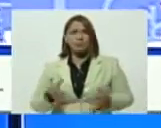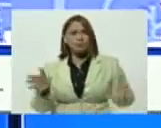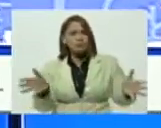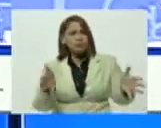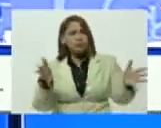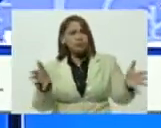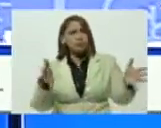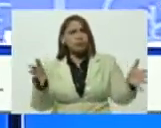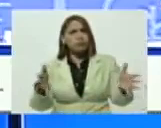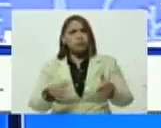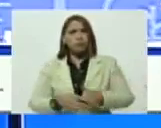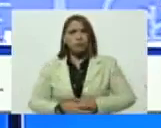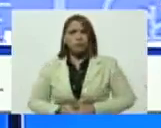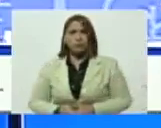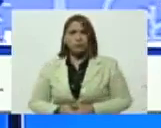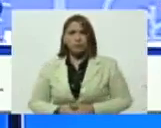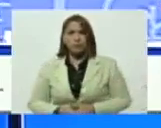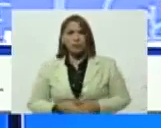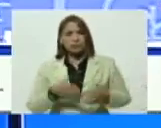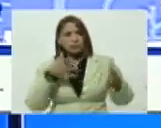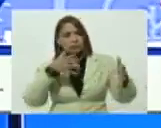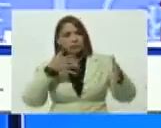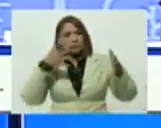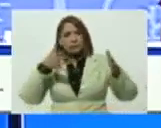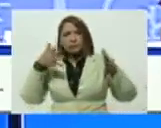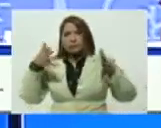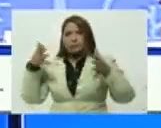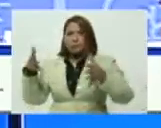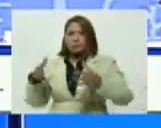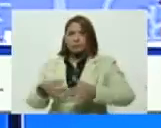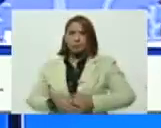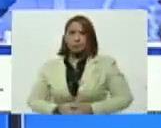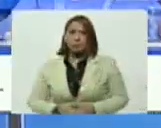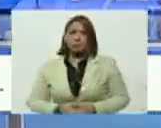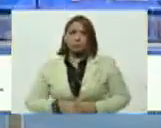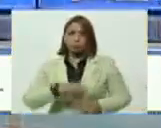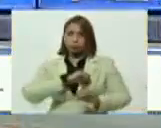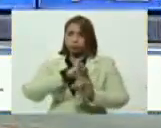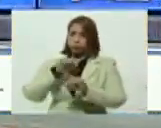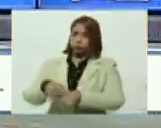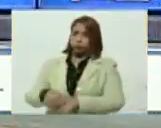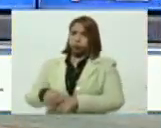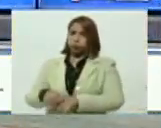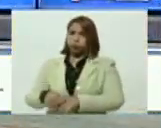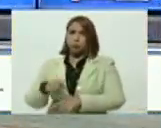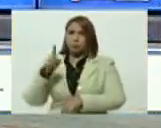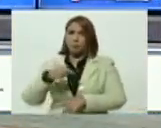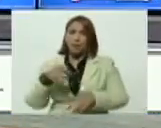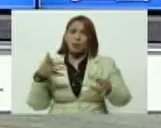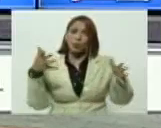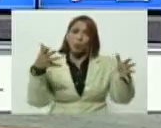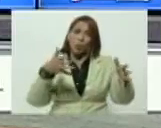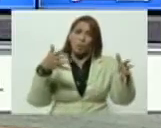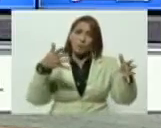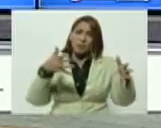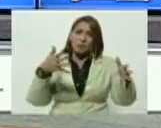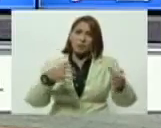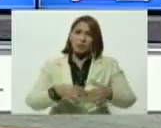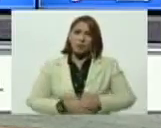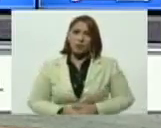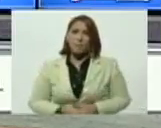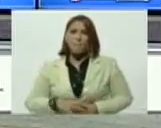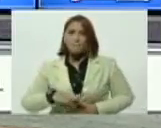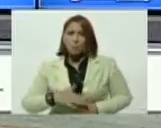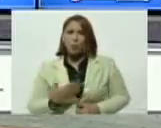motivarla, para convencerla. Vencer y convencer. Para